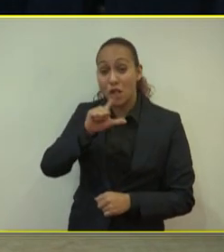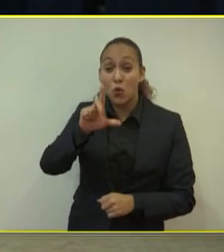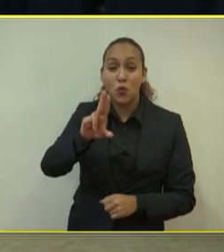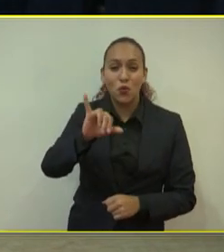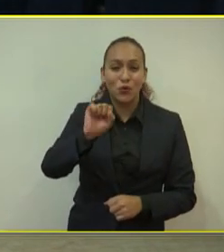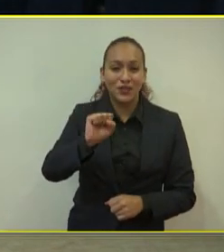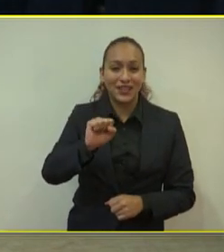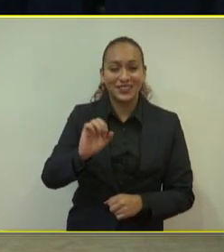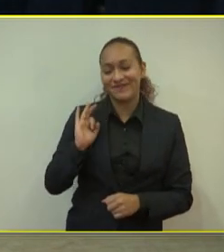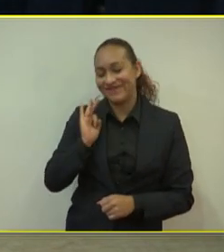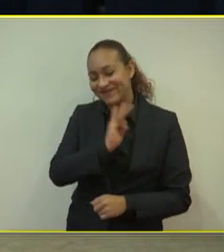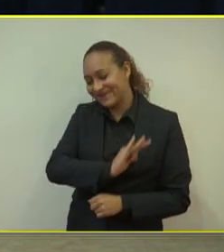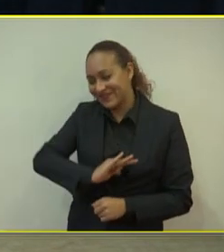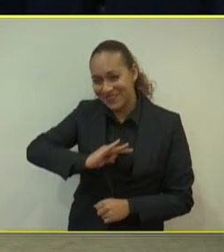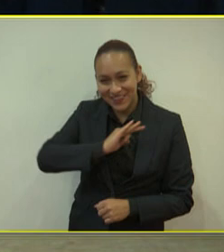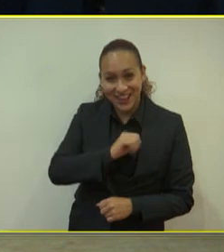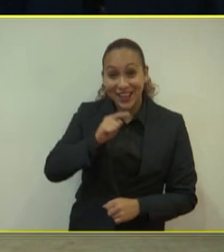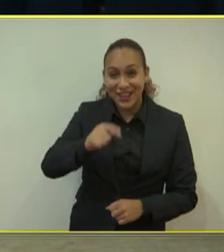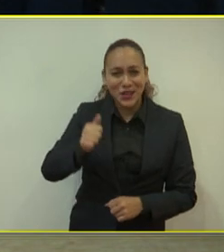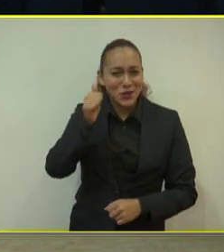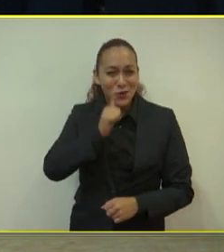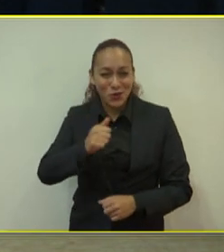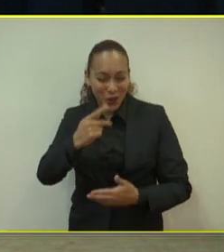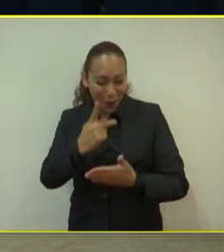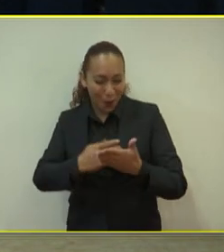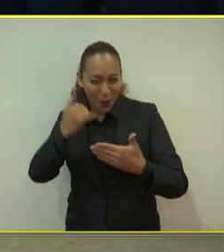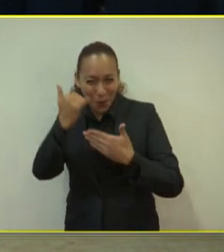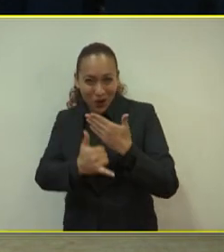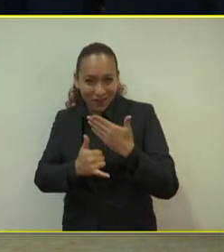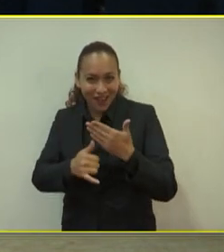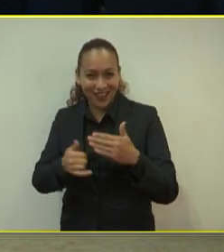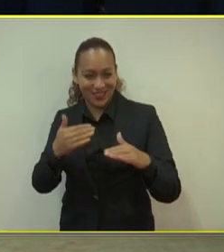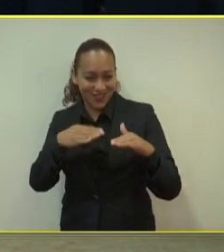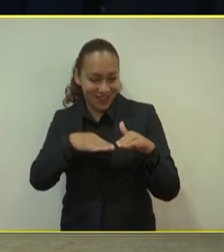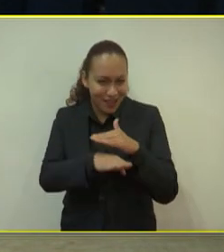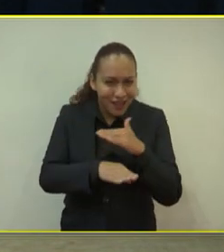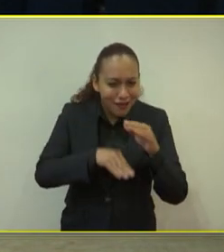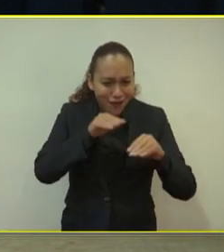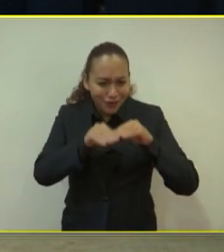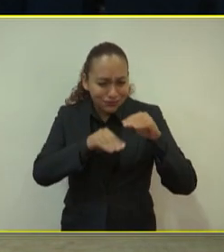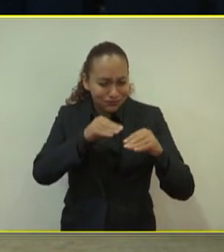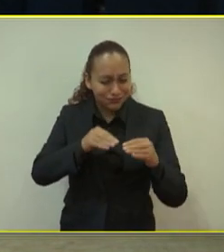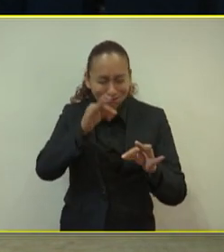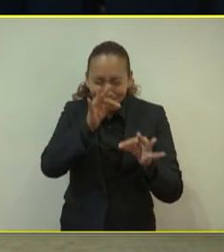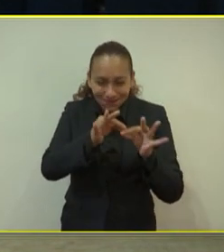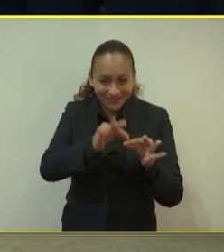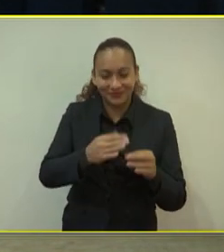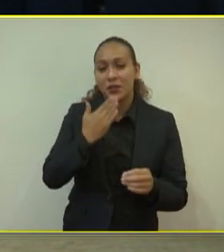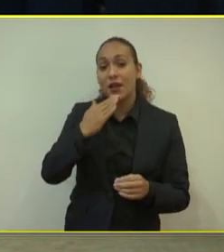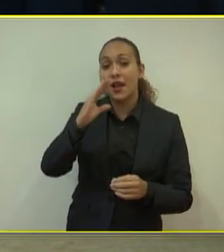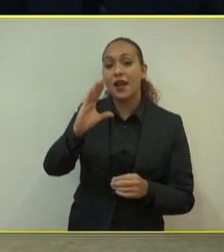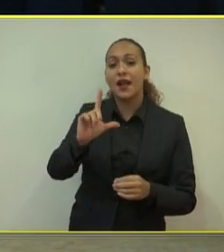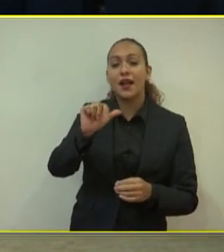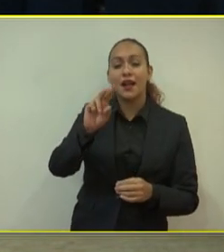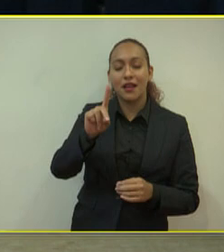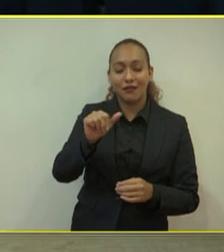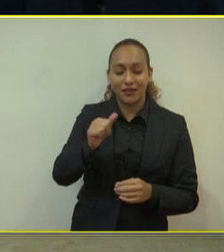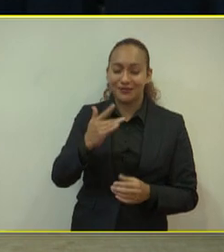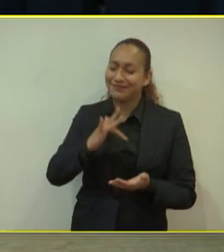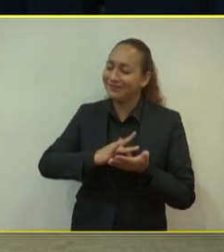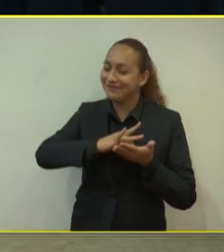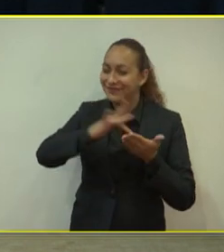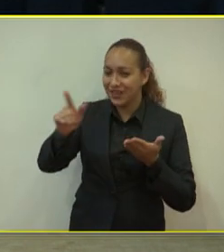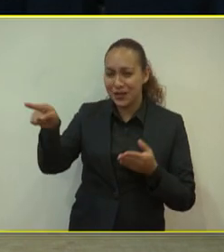siempre entrarle en la aventura de los proyectos terminales. Gracias, Claudia. Muchas gracias a todos ustedes